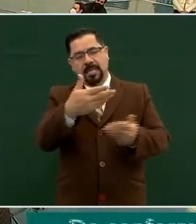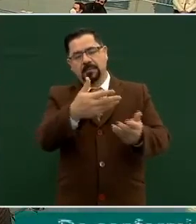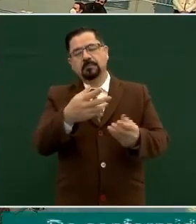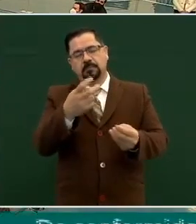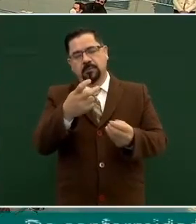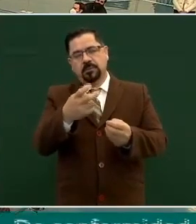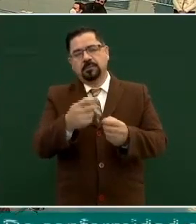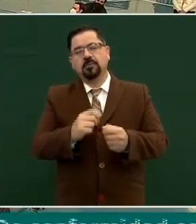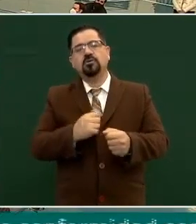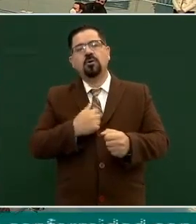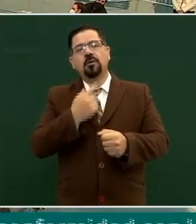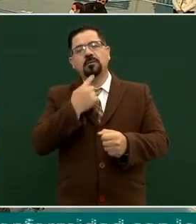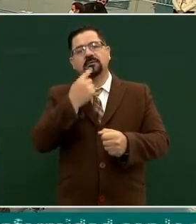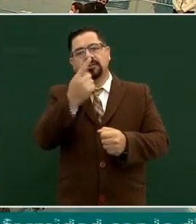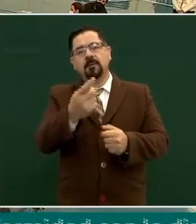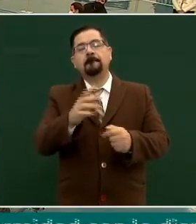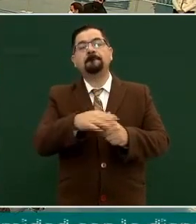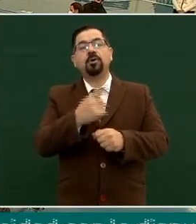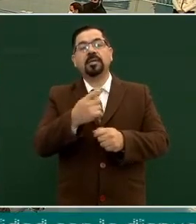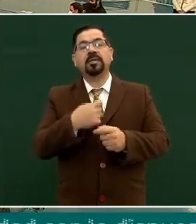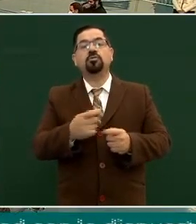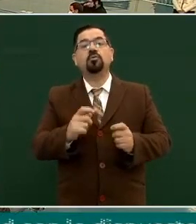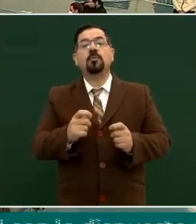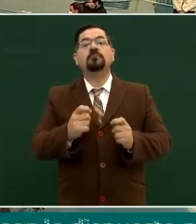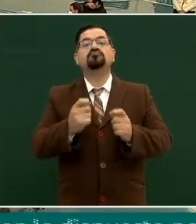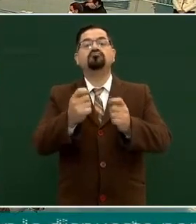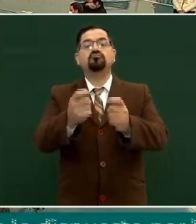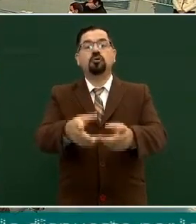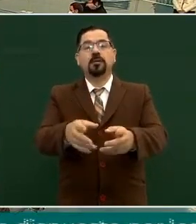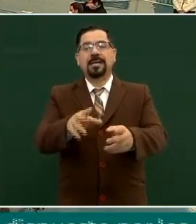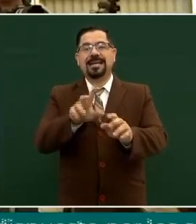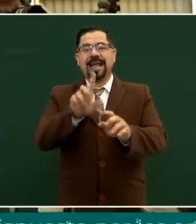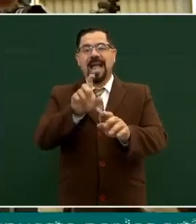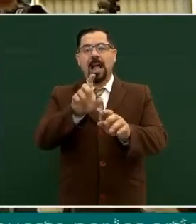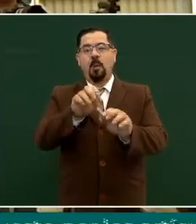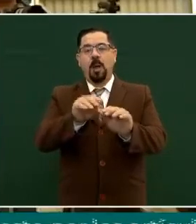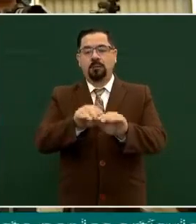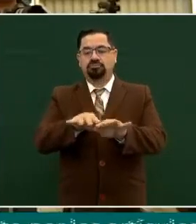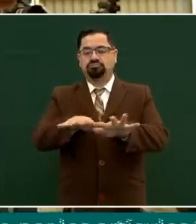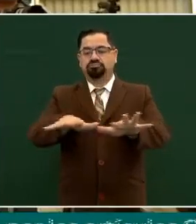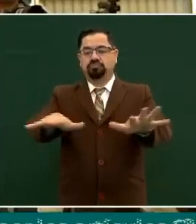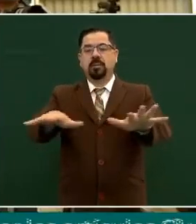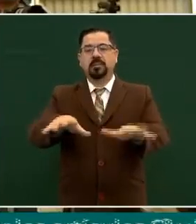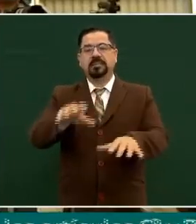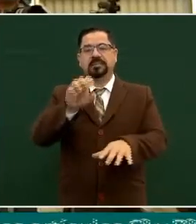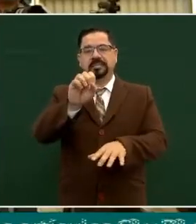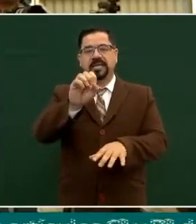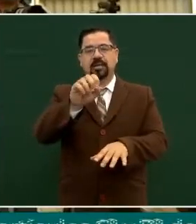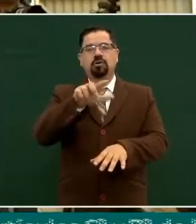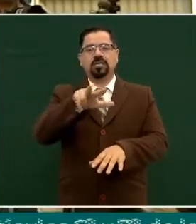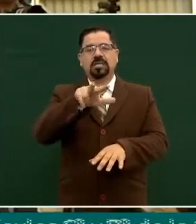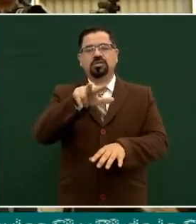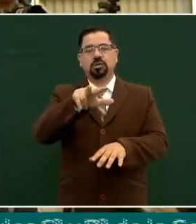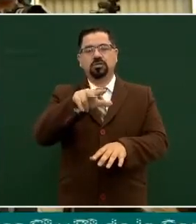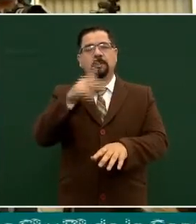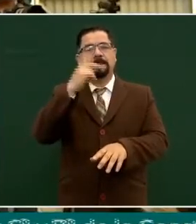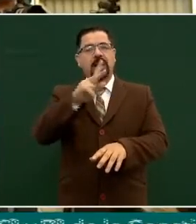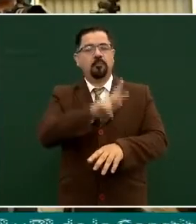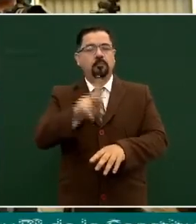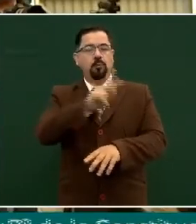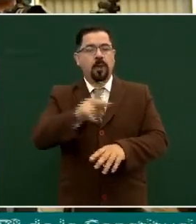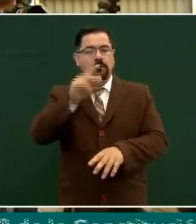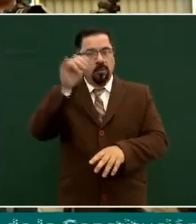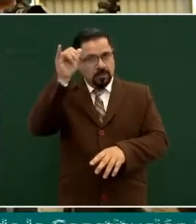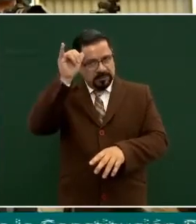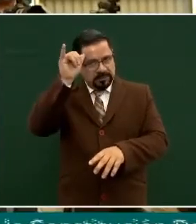se lo traigo a colación porque usted viene a entregar el distrito de riego 018 a los yaquis, que también va a marcar una diferencia muy importante, la